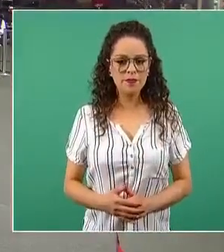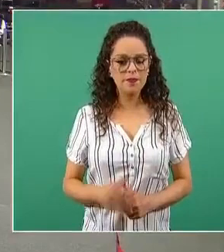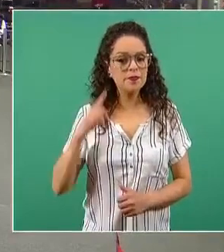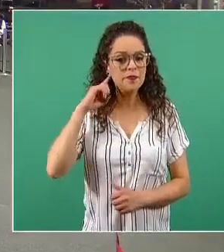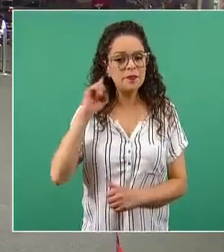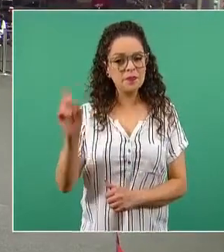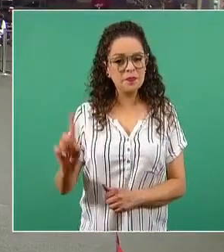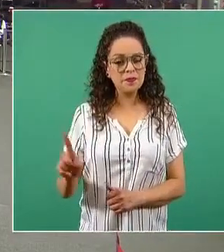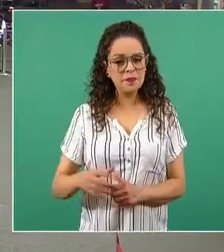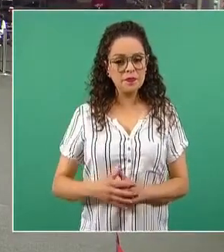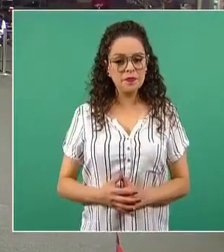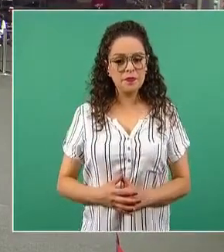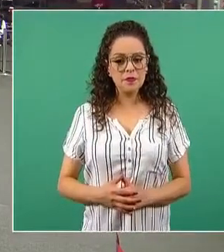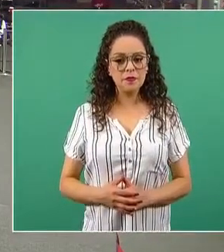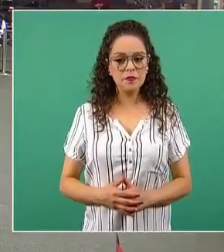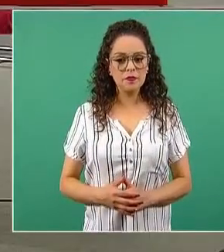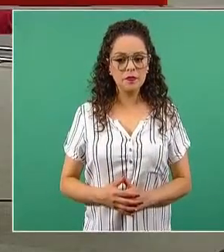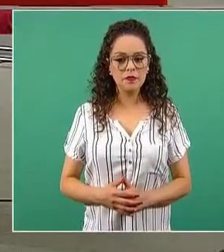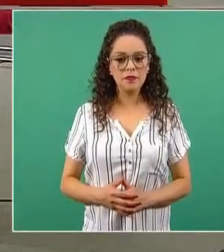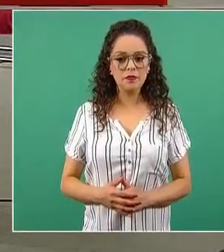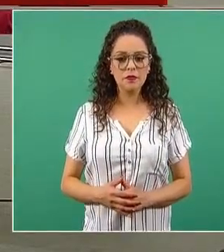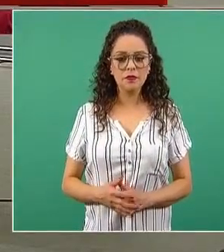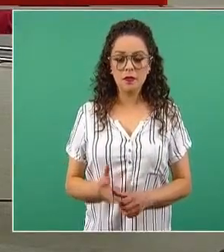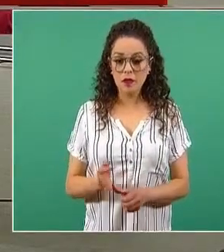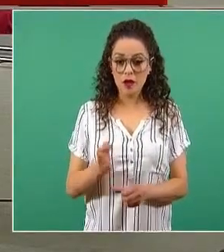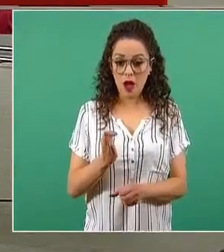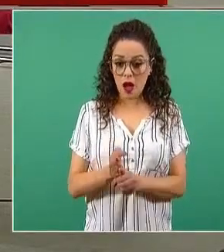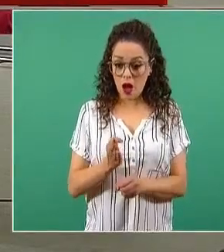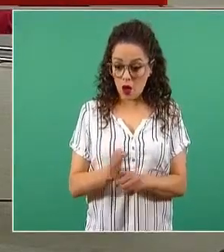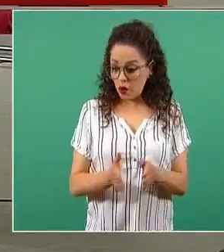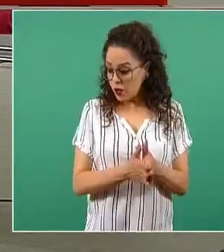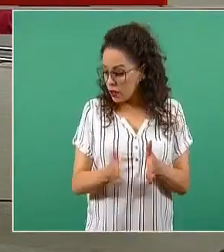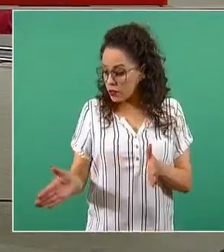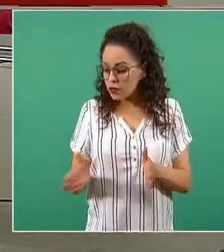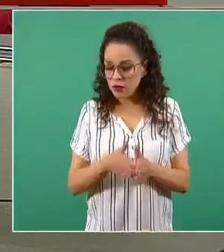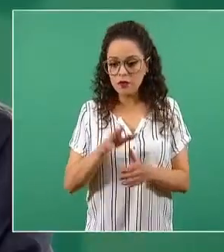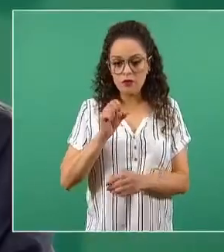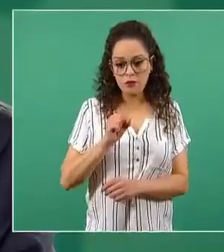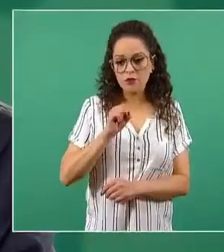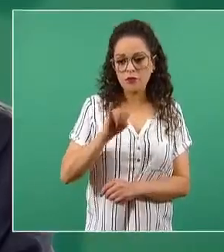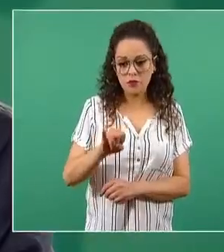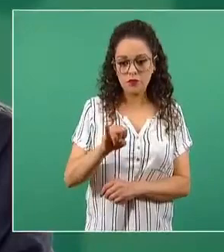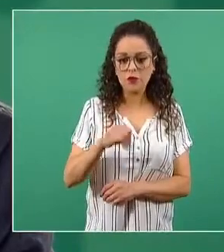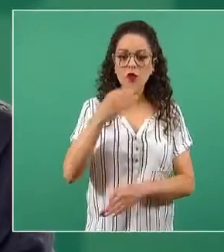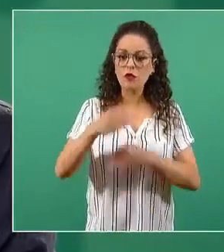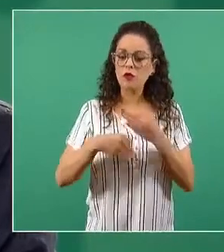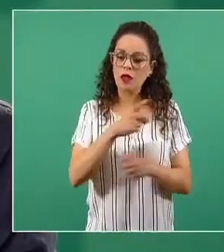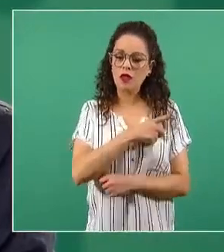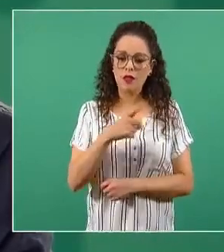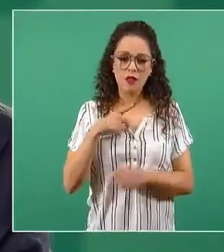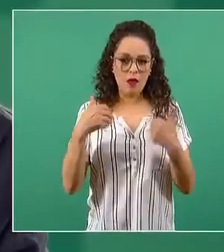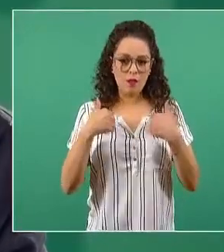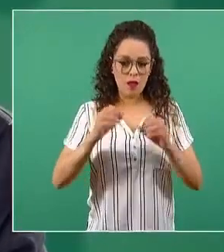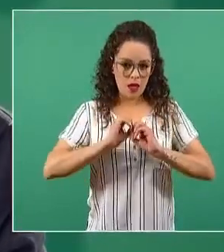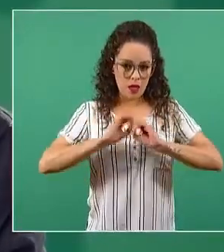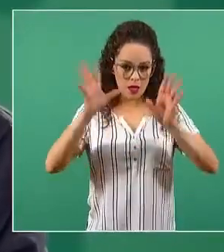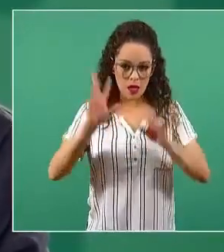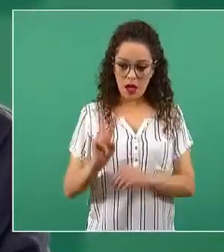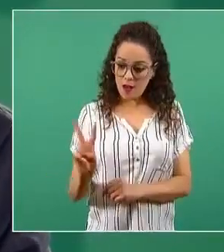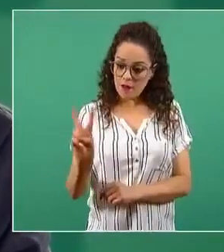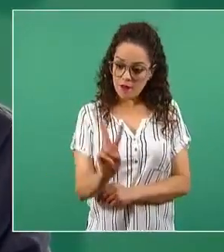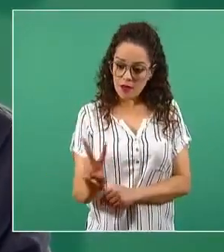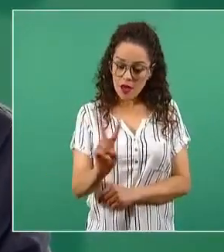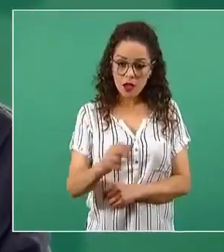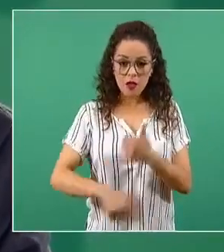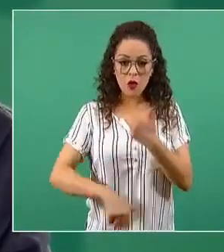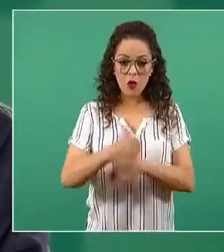En este ciclo, sí, de modo que también para que todos y todas tengan claridad, este viernes